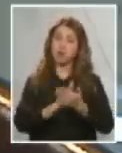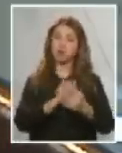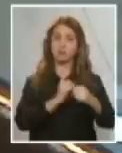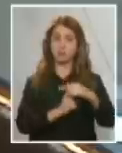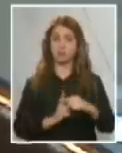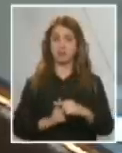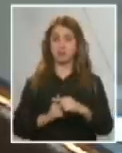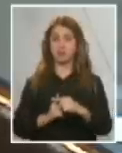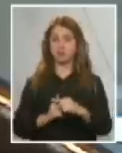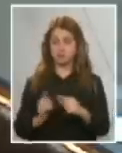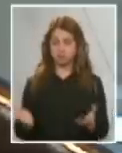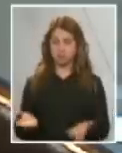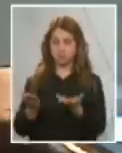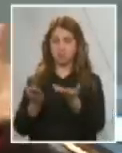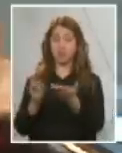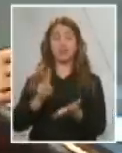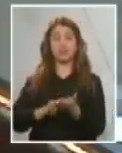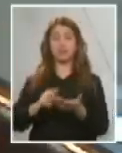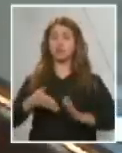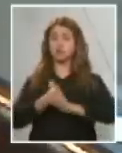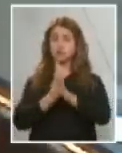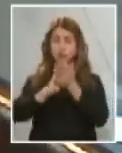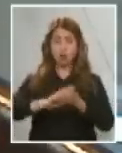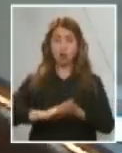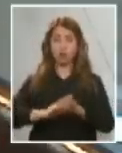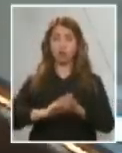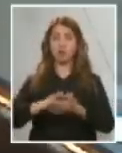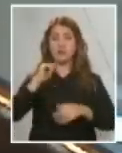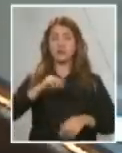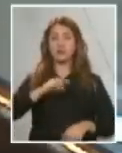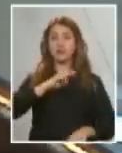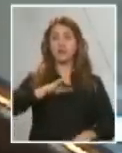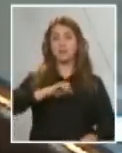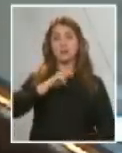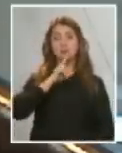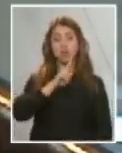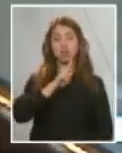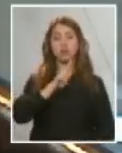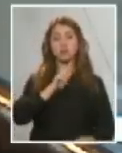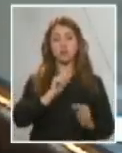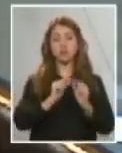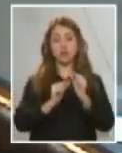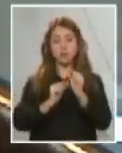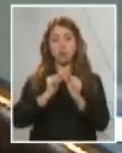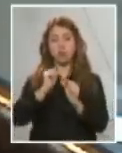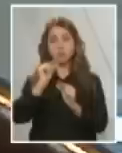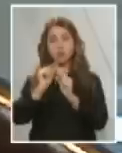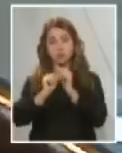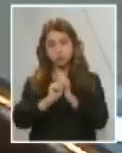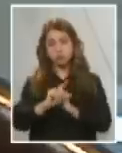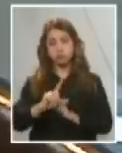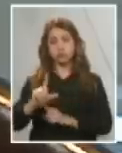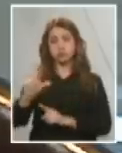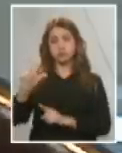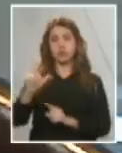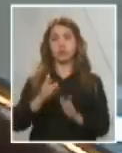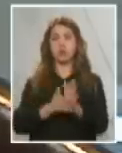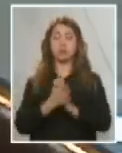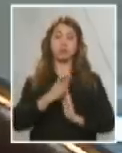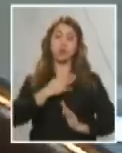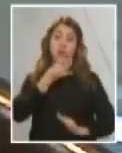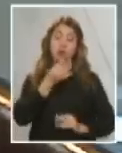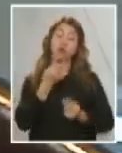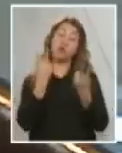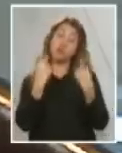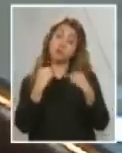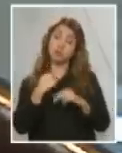mentor. Y de verdad, todos los que estaban en estas mentorías fueron mejorando cada vez más, porque uno, yo digo